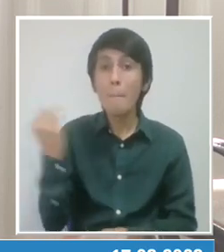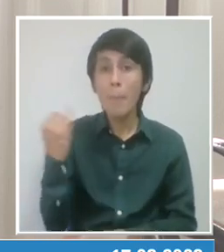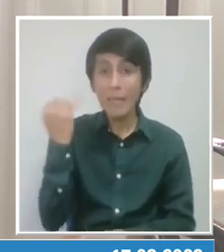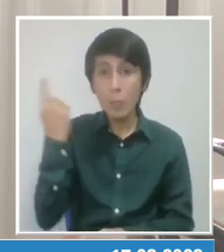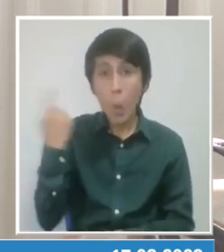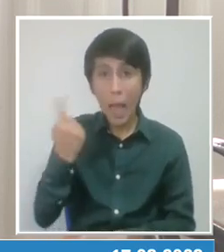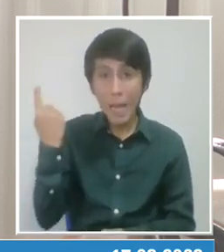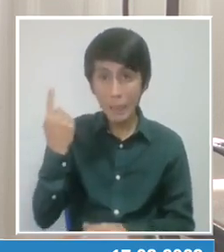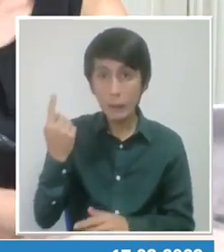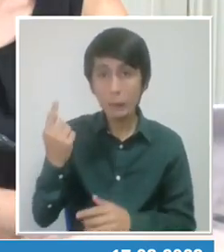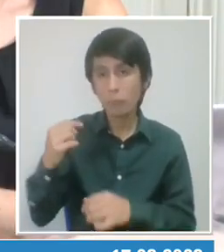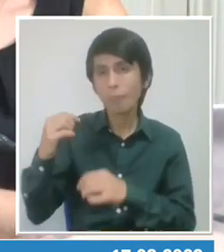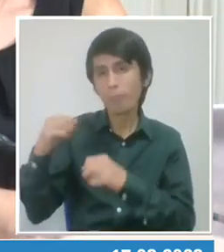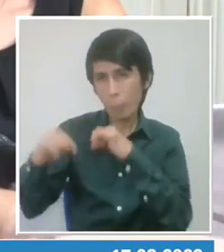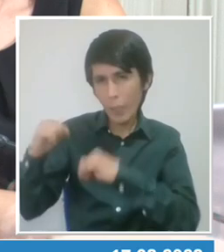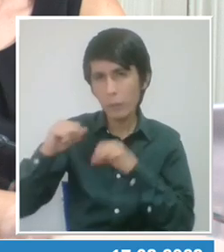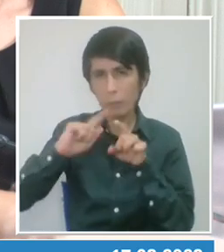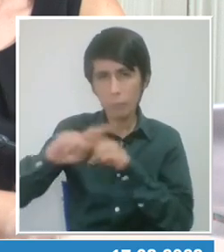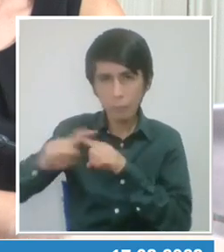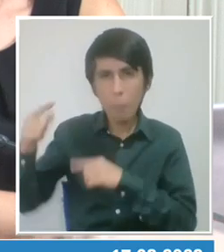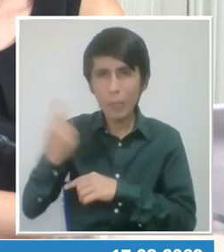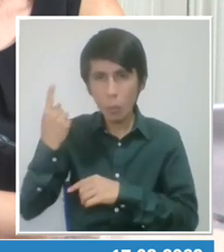de,